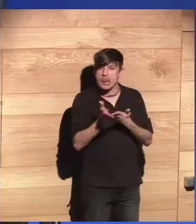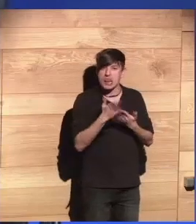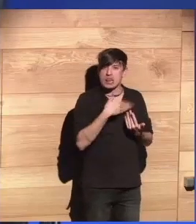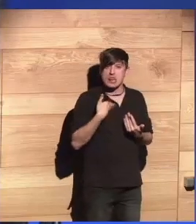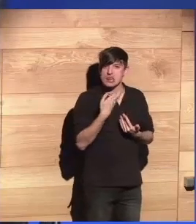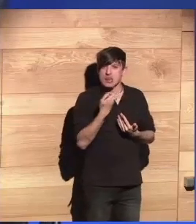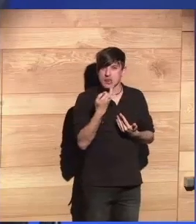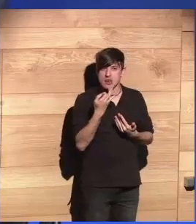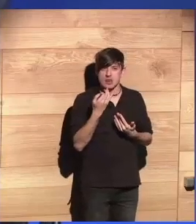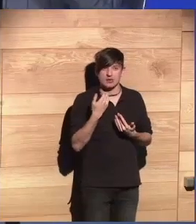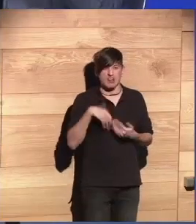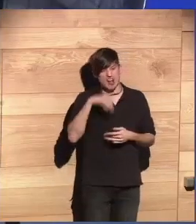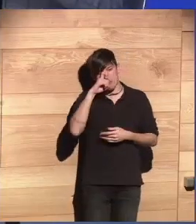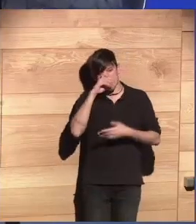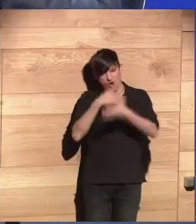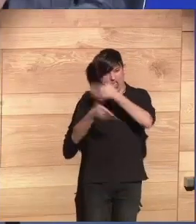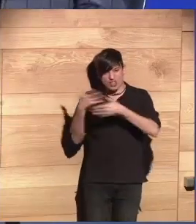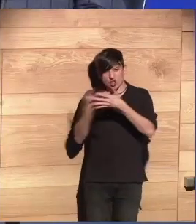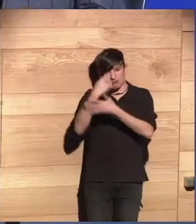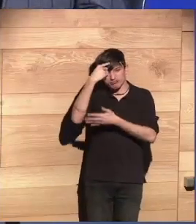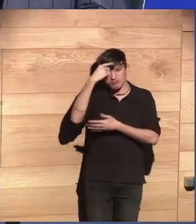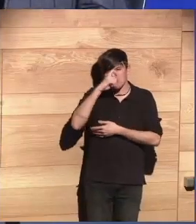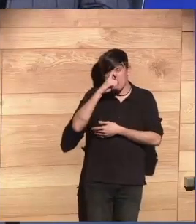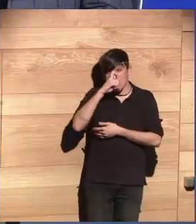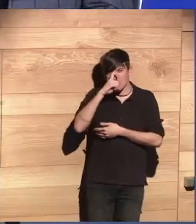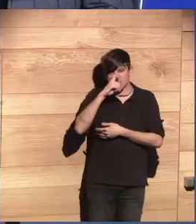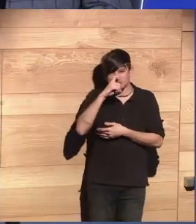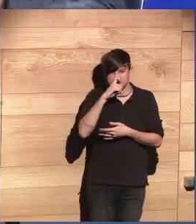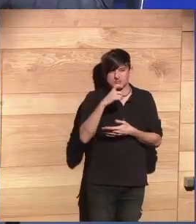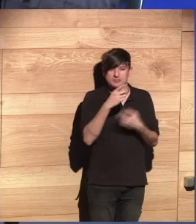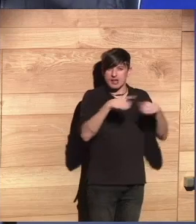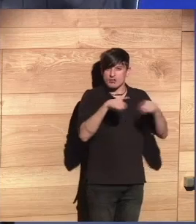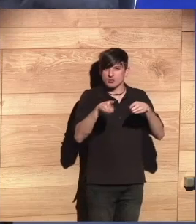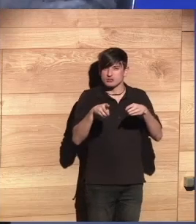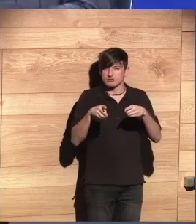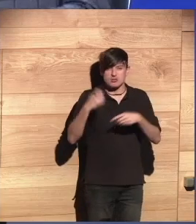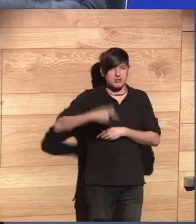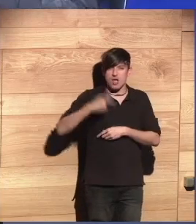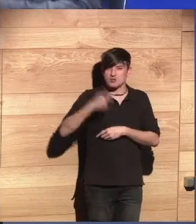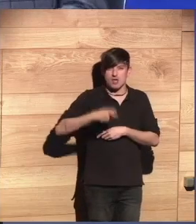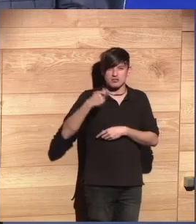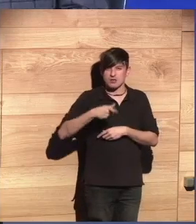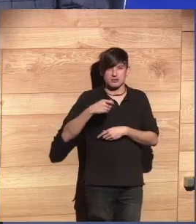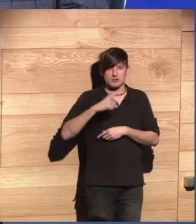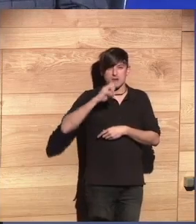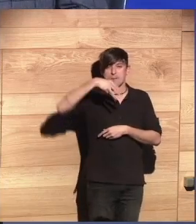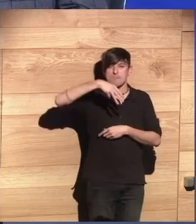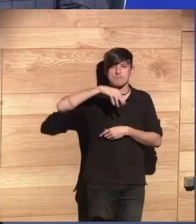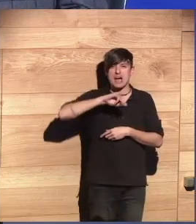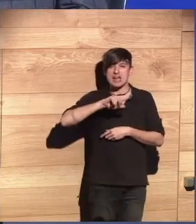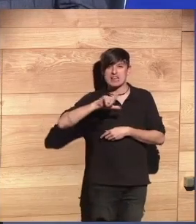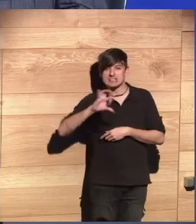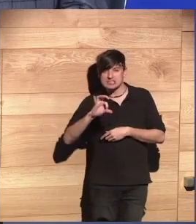claro, más allá de la memoria que tenemos todos en la cabeza de estas obras que han sonado hasta Miles Davis ha tocado